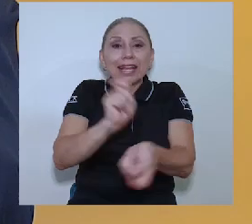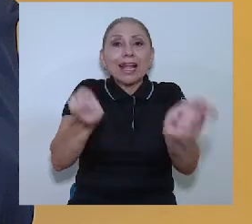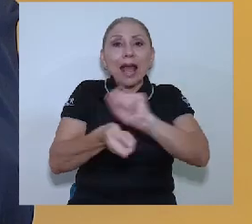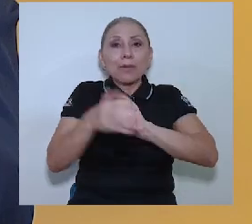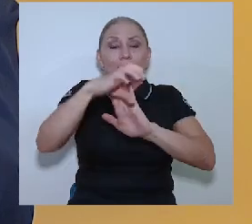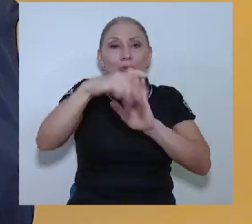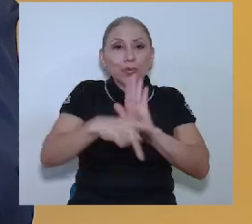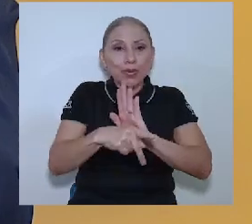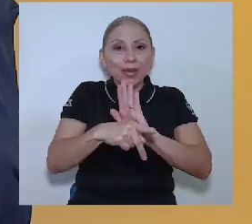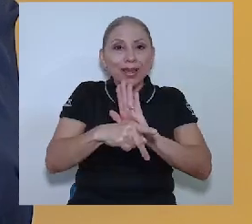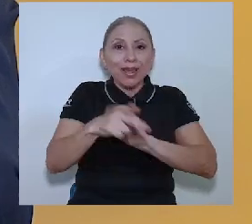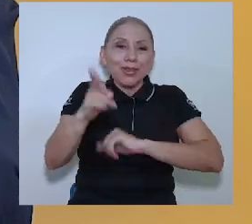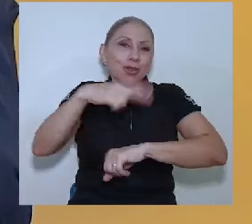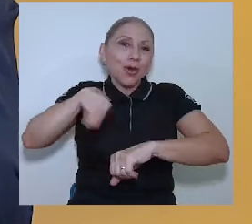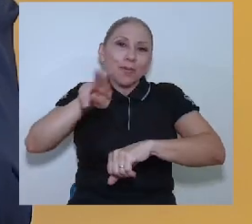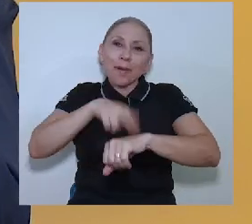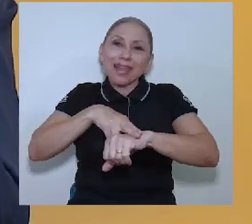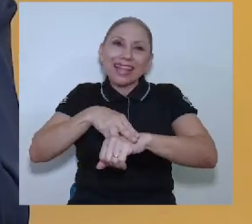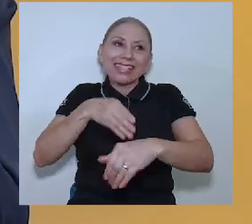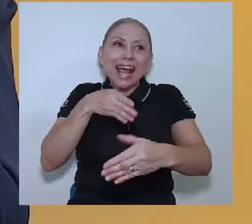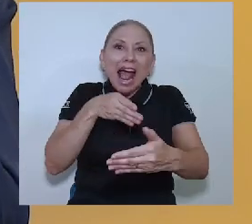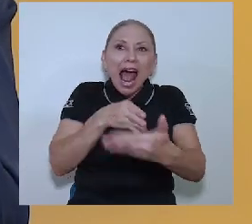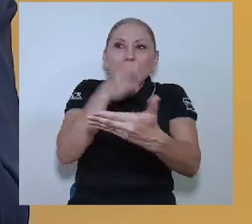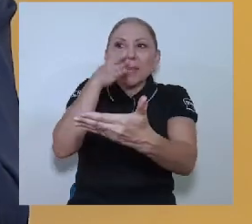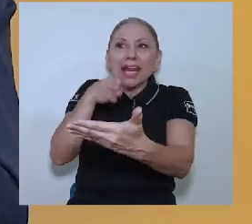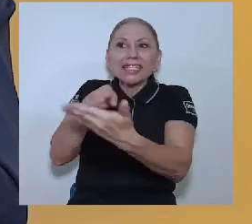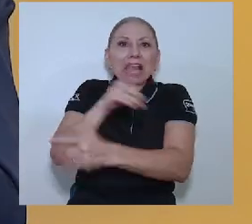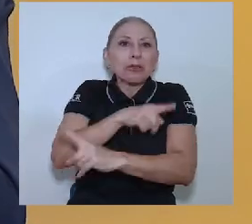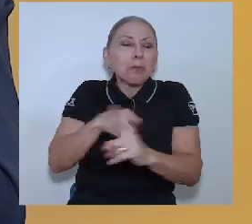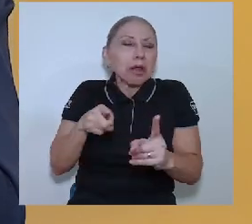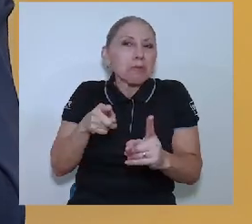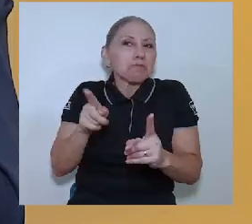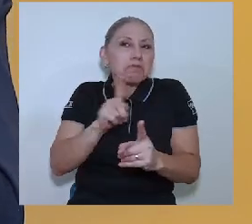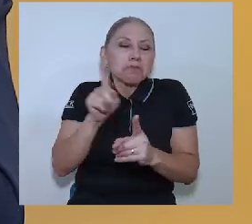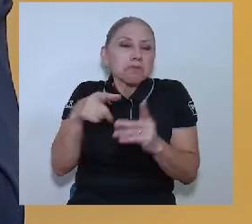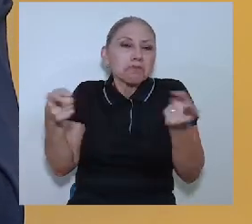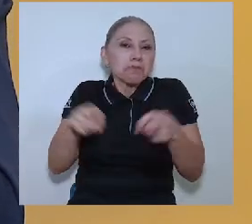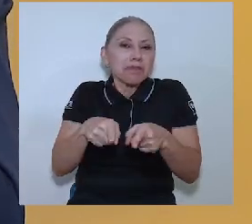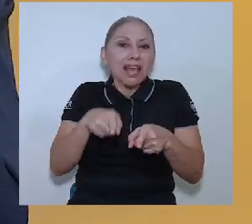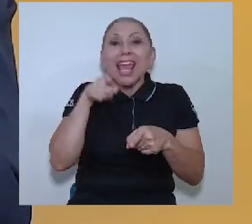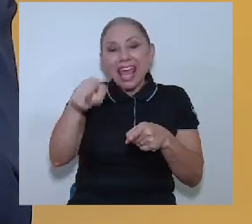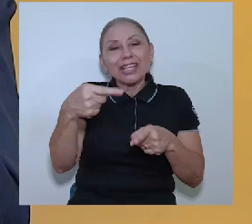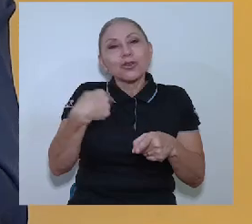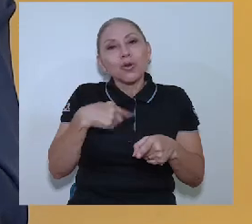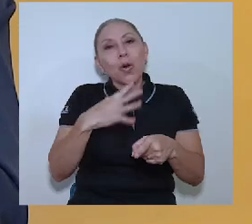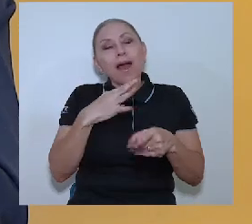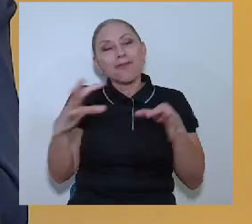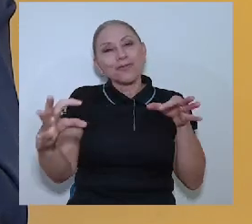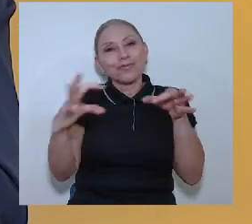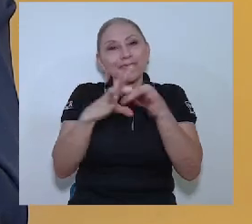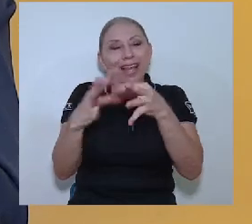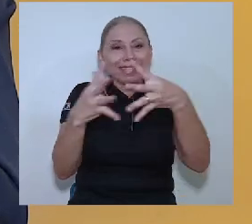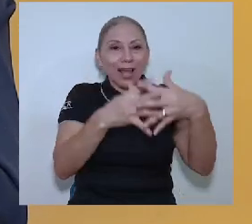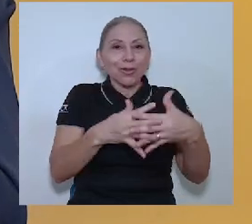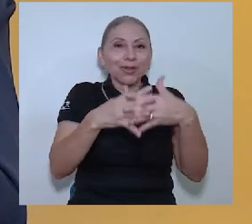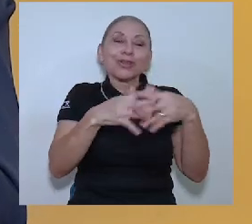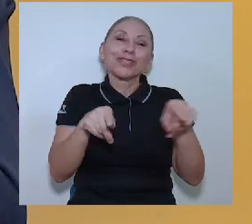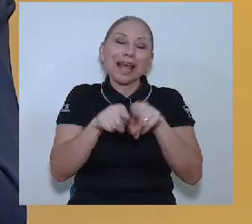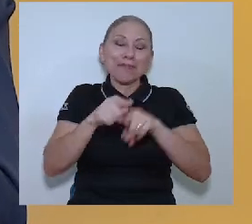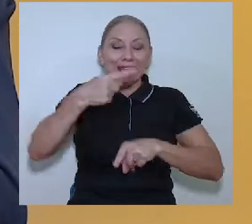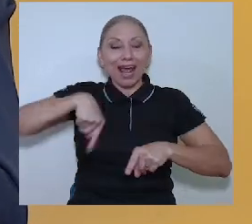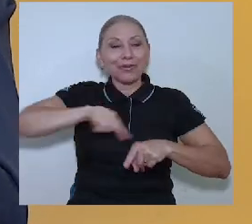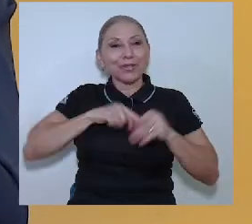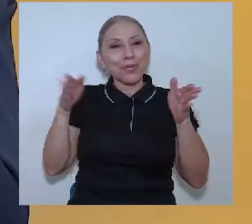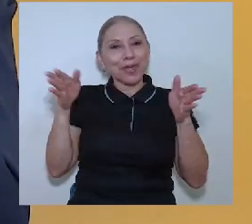están amenazando con la vaina vacía, ¿verdad? Y eso es tanto referente a Estados Unidos como a nuestro pequeño